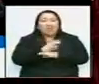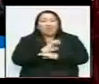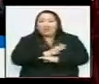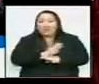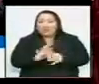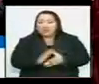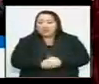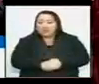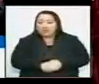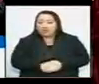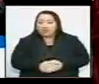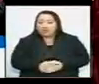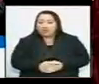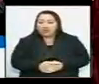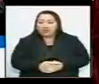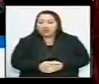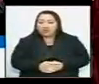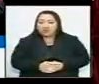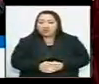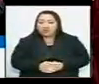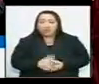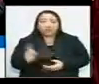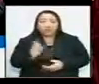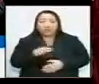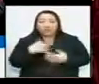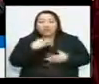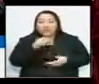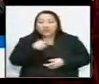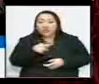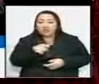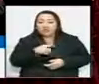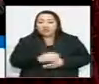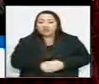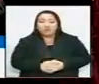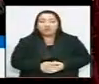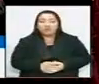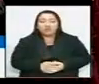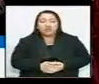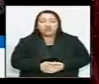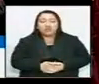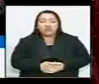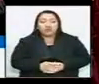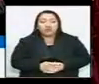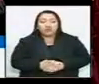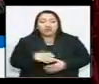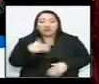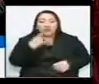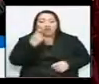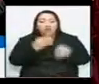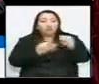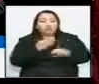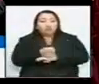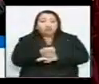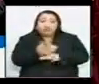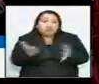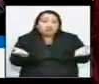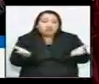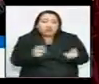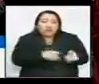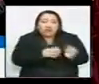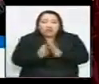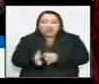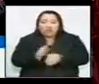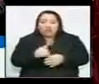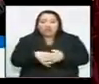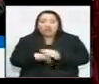recomendación. O sea, si bien es cierto, no se le puede a él procesar, porque no es parte de la